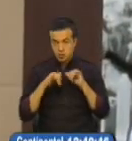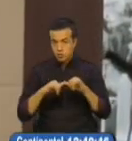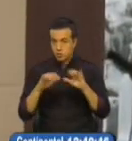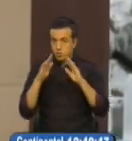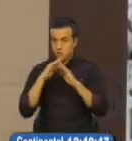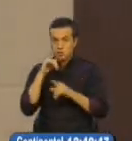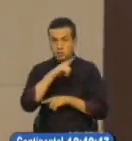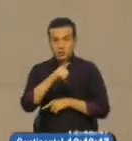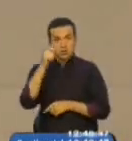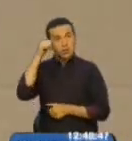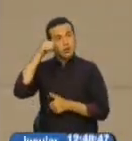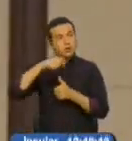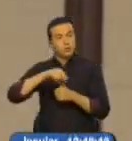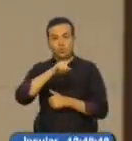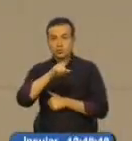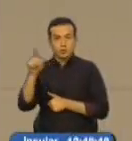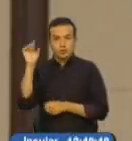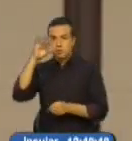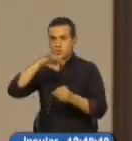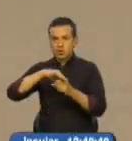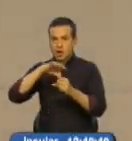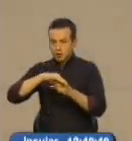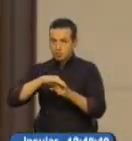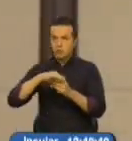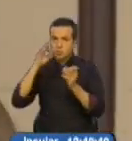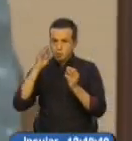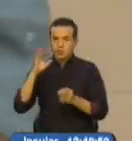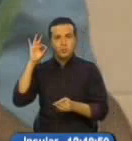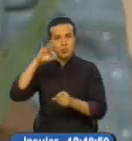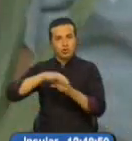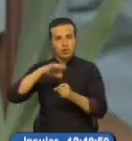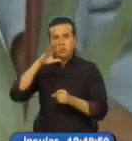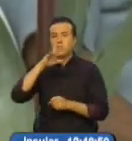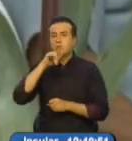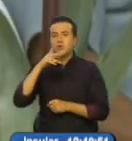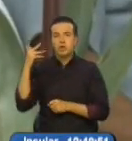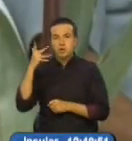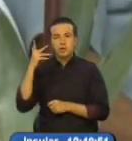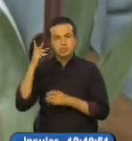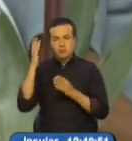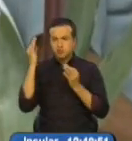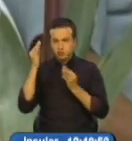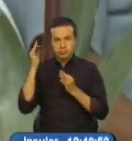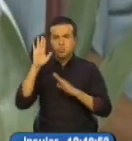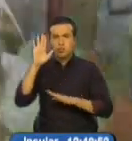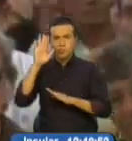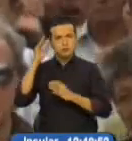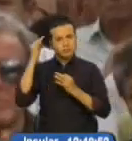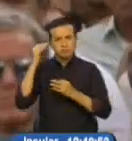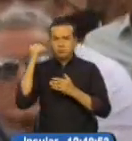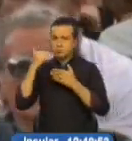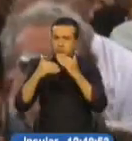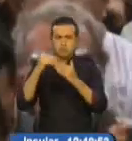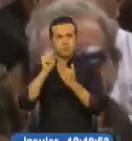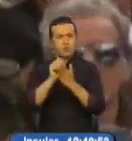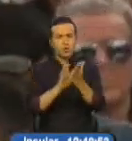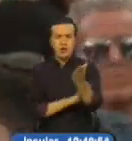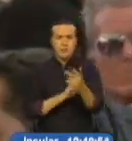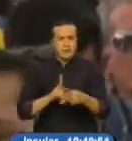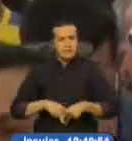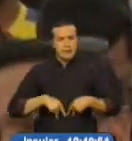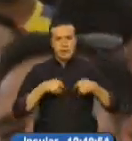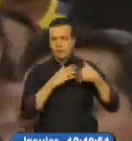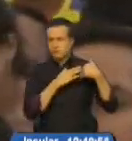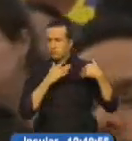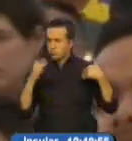recordar que ustedes votaron por ello. Ustedes votaron para que se cumpla con un programa Toda una Vida